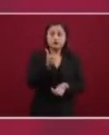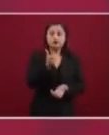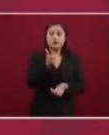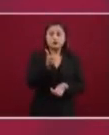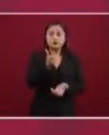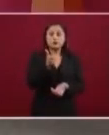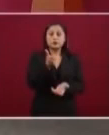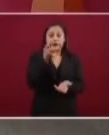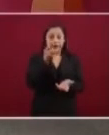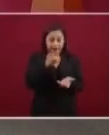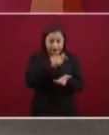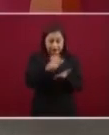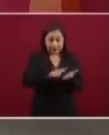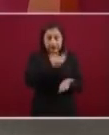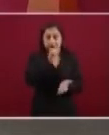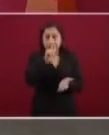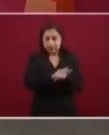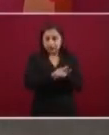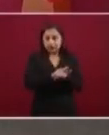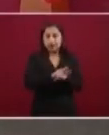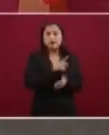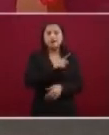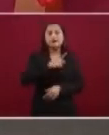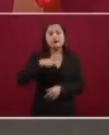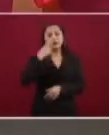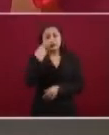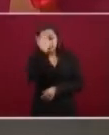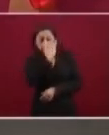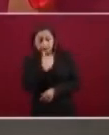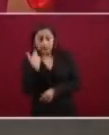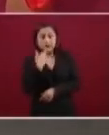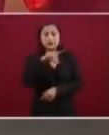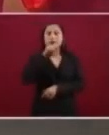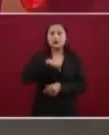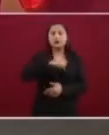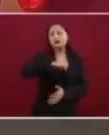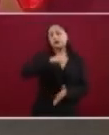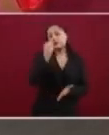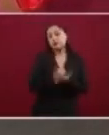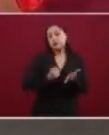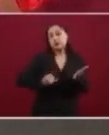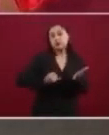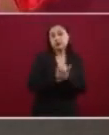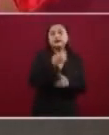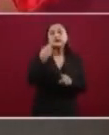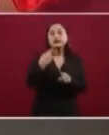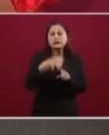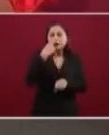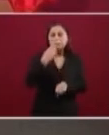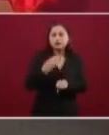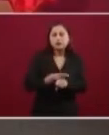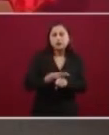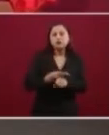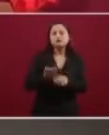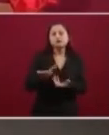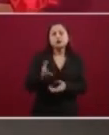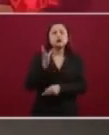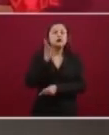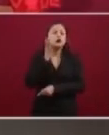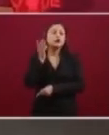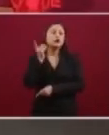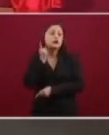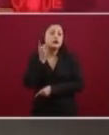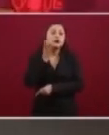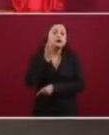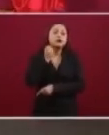reservas se acaban y algunas expectativas que se tienen, de acuerdo con estimaciones que han hecho varios medios de comunicación, pues nos hablan